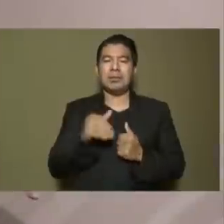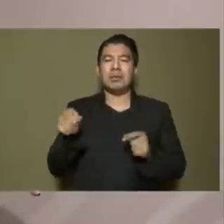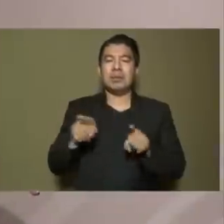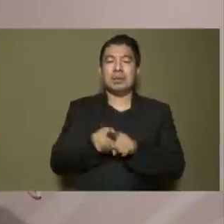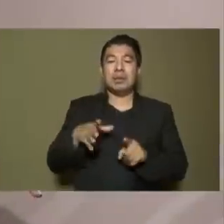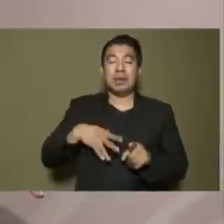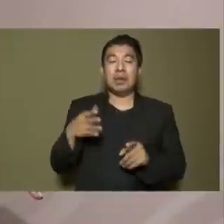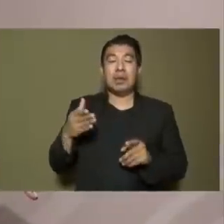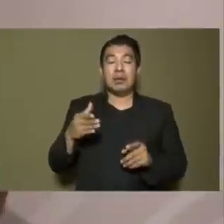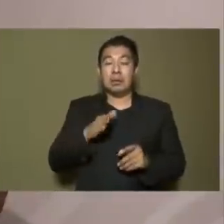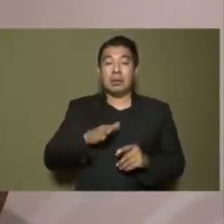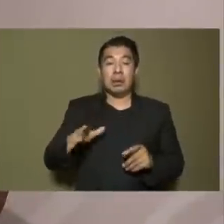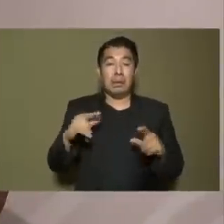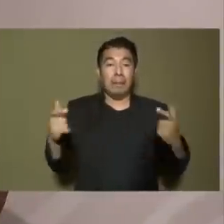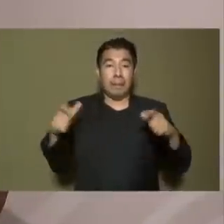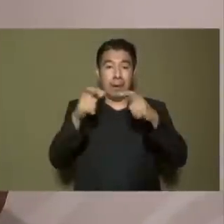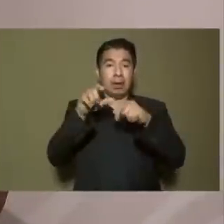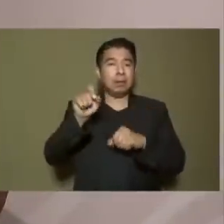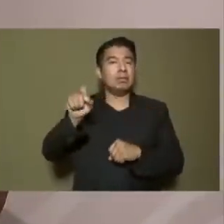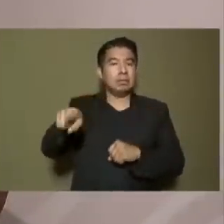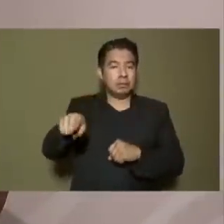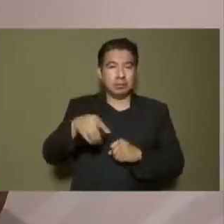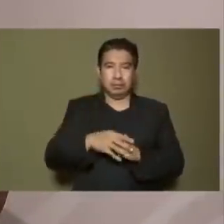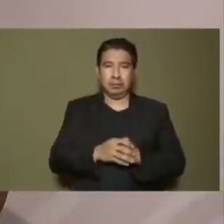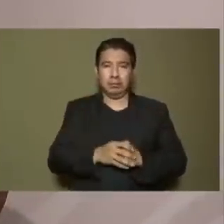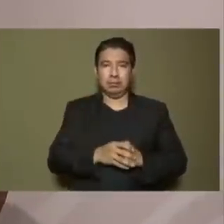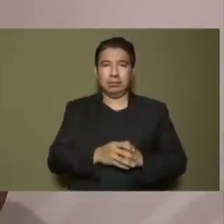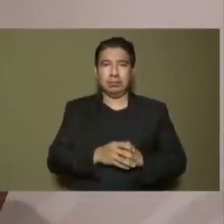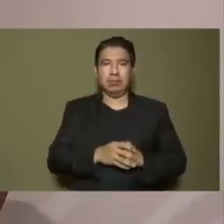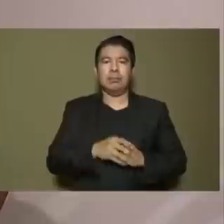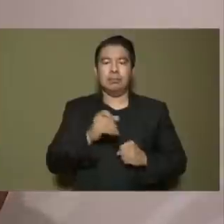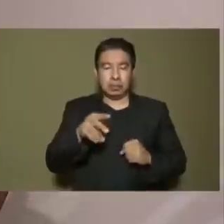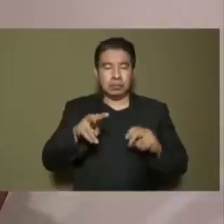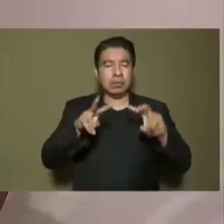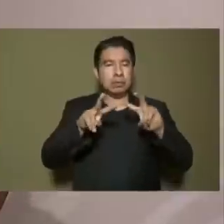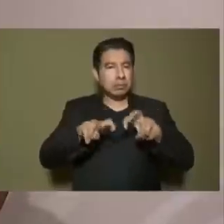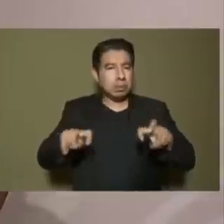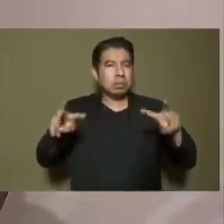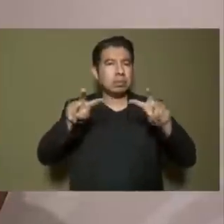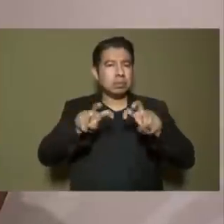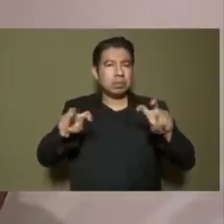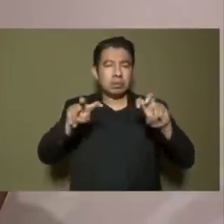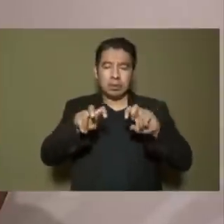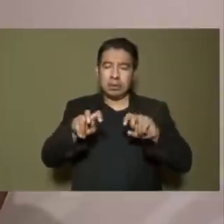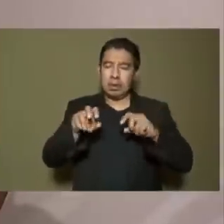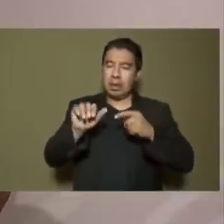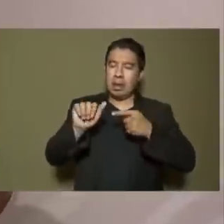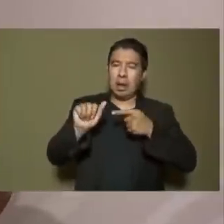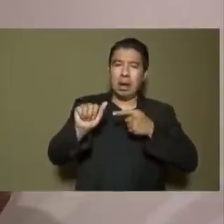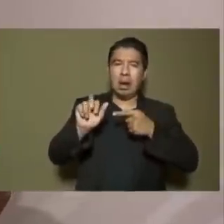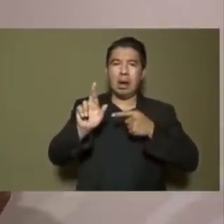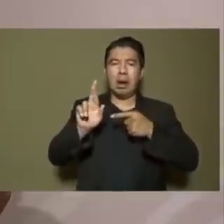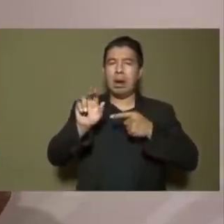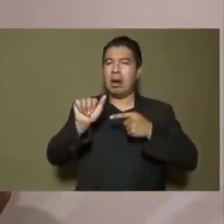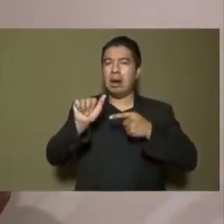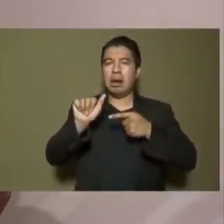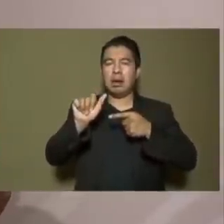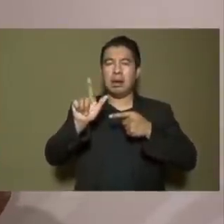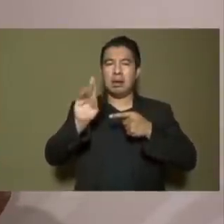Y aquí está, por eso, ese gran arqueólogo Alberto Ruz,